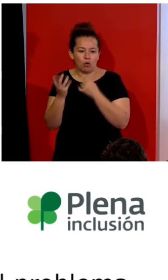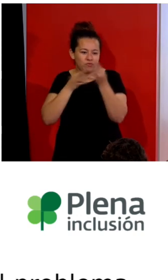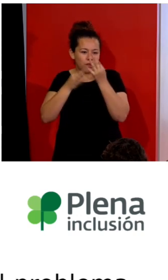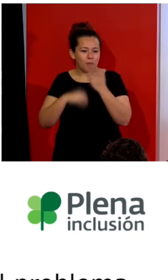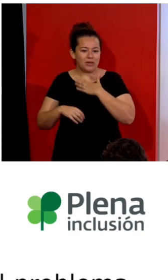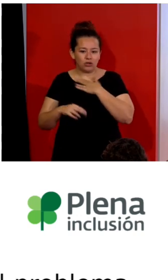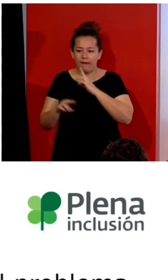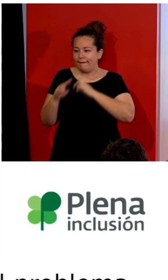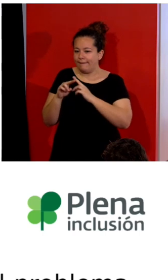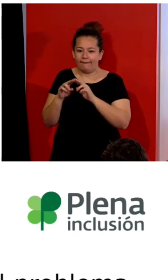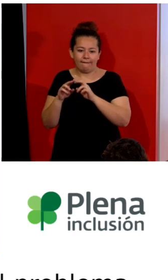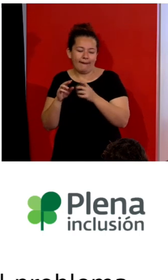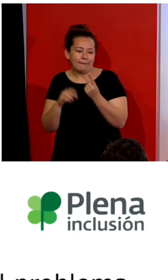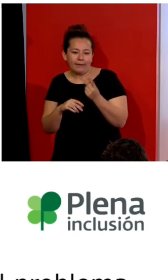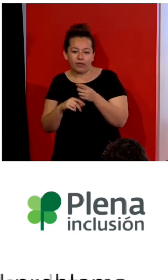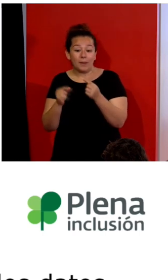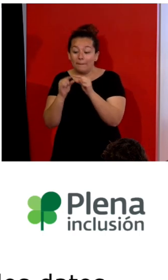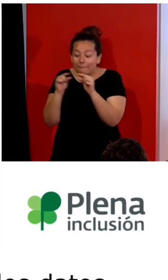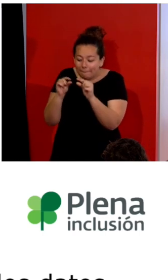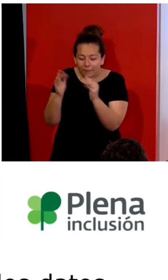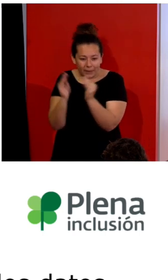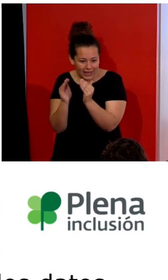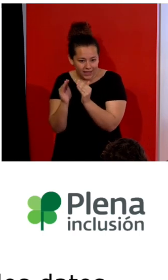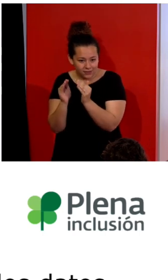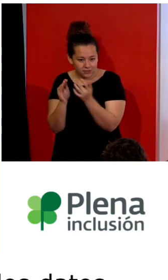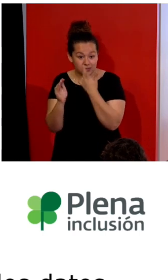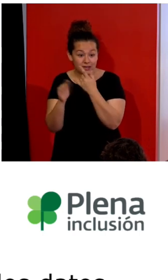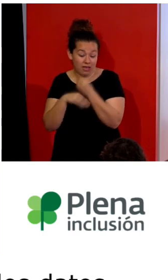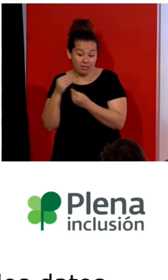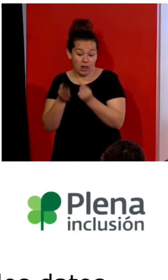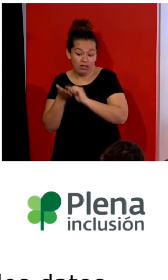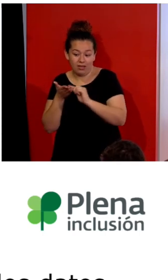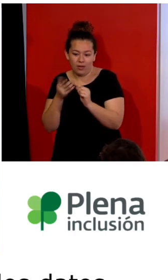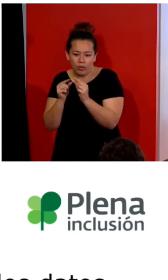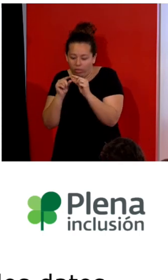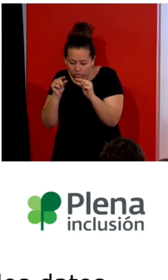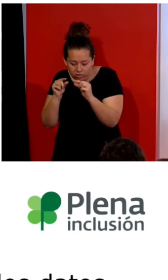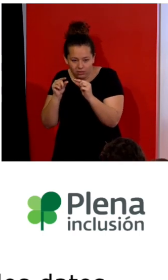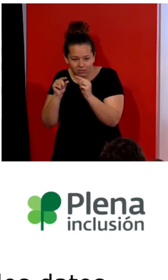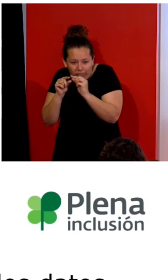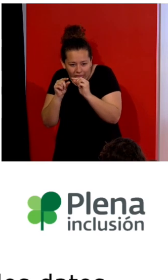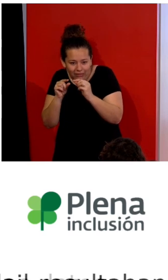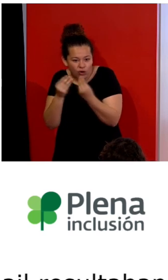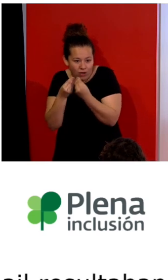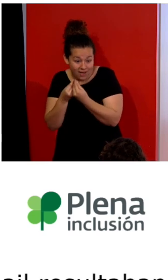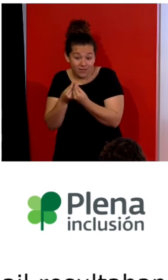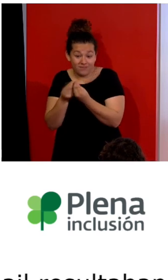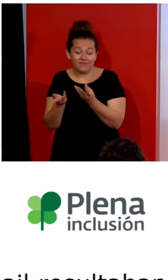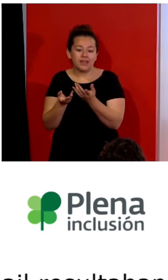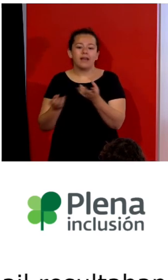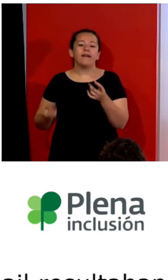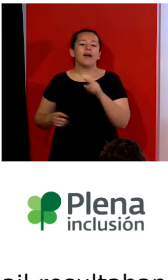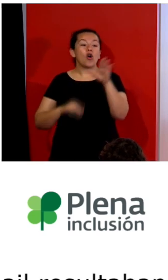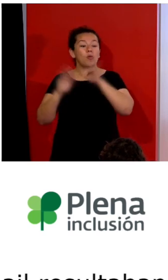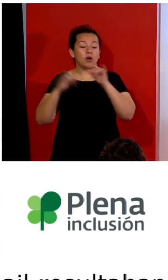resultaban pequeños a la hora de cumplimentarlo a mano. Como esta convocatoria es una convocatoria independiente, va